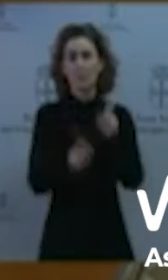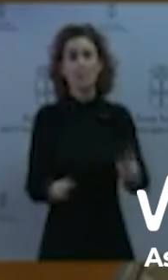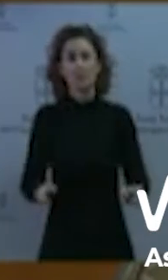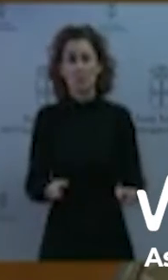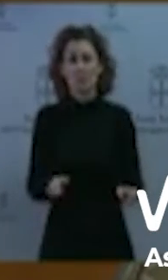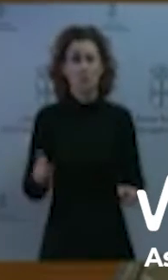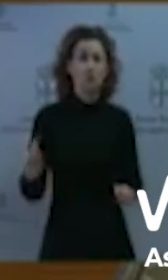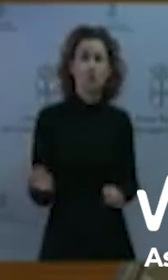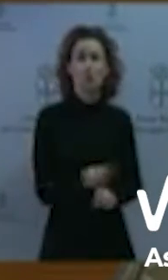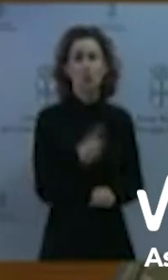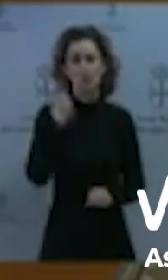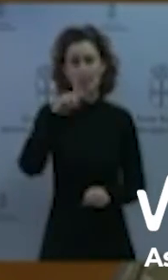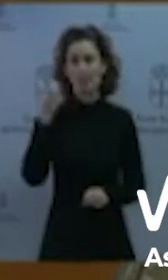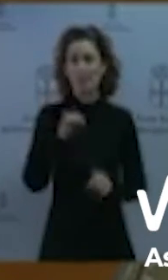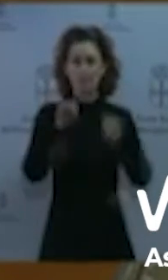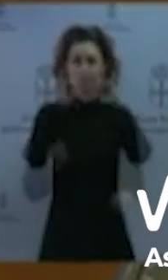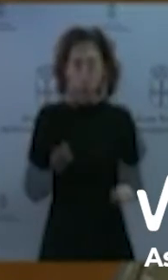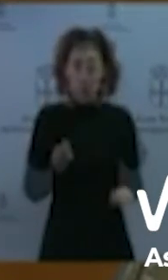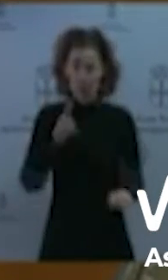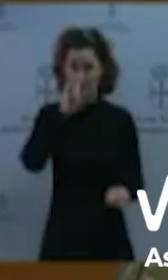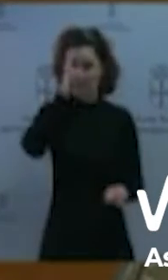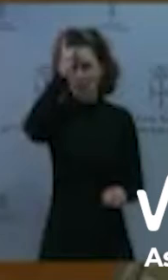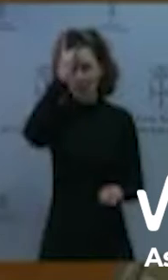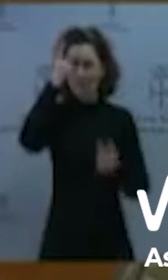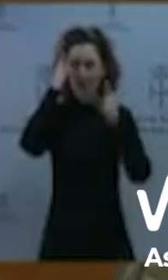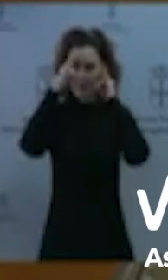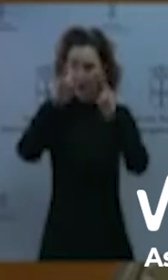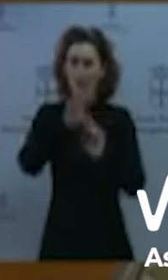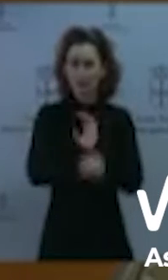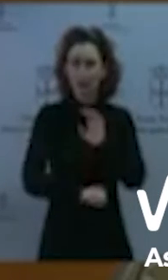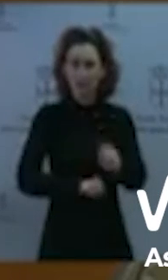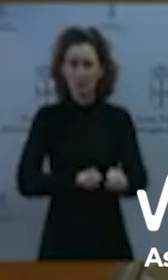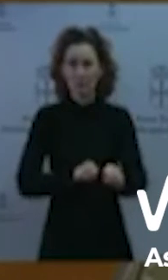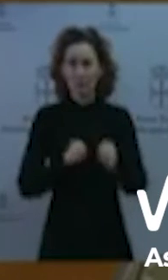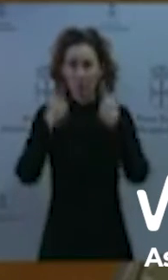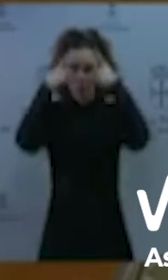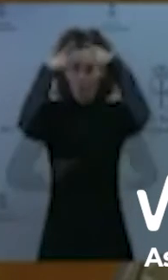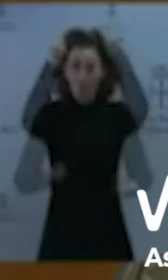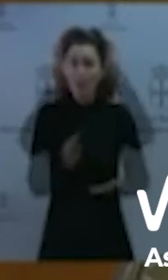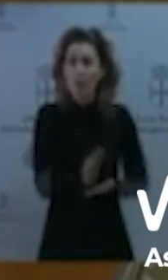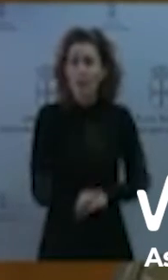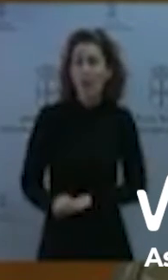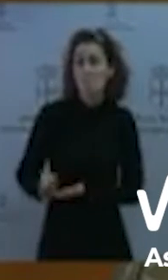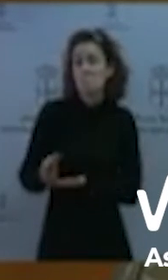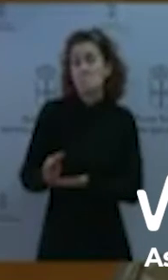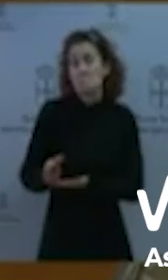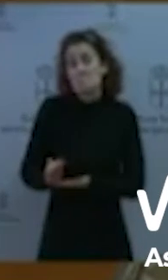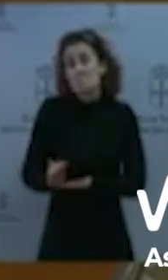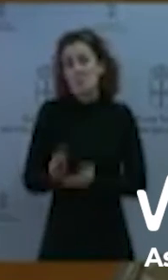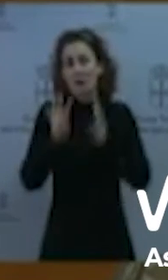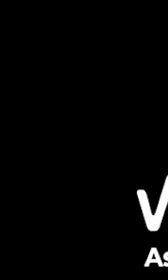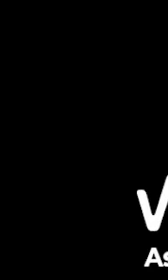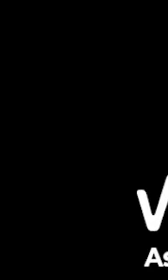y venados, mayoritariamente come ovejas, cabras y vacas. Yo no sé qué científicos están asesorando al Ministerio, pero obviamente están